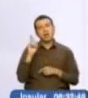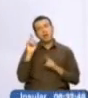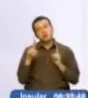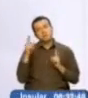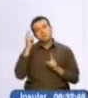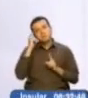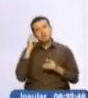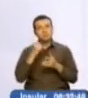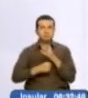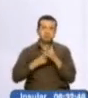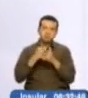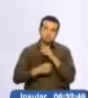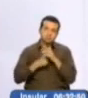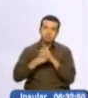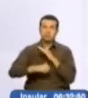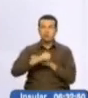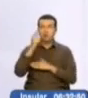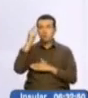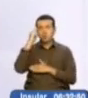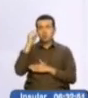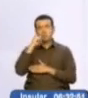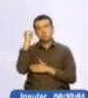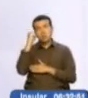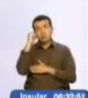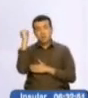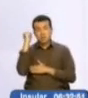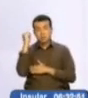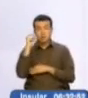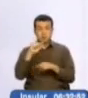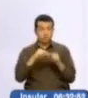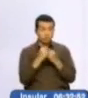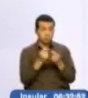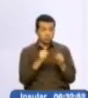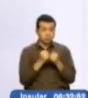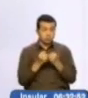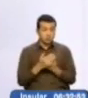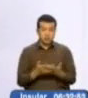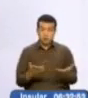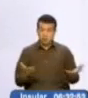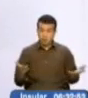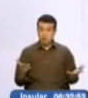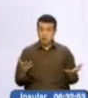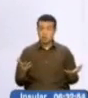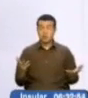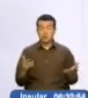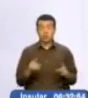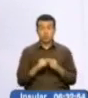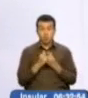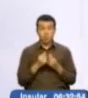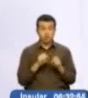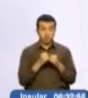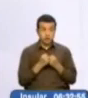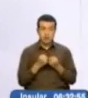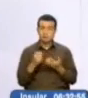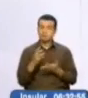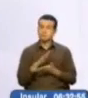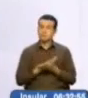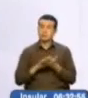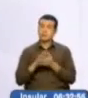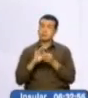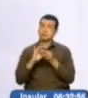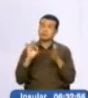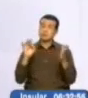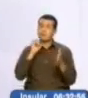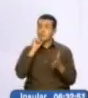algunas luchas pequeñas para el Estado en territorio, pero la organización social ha sufrido mucho esta separación. Y hace